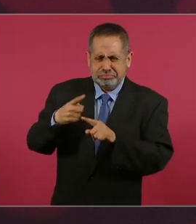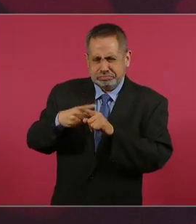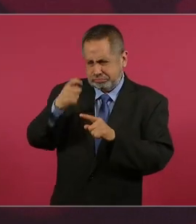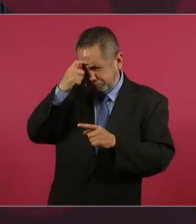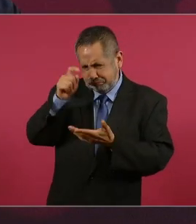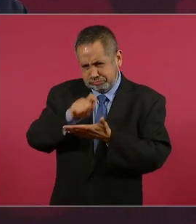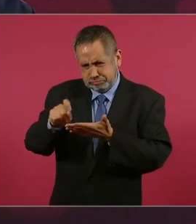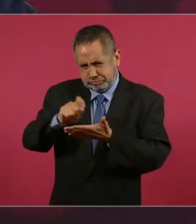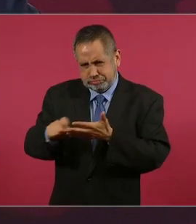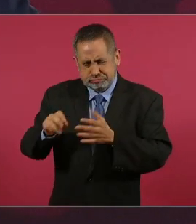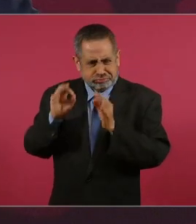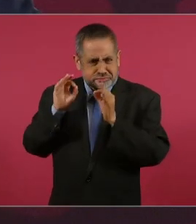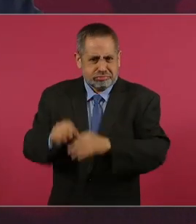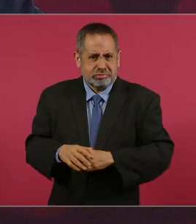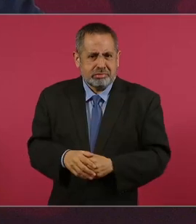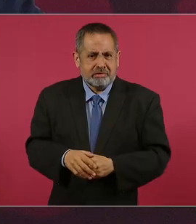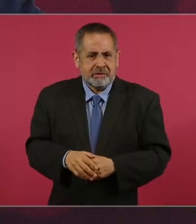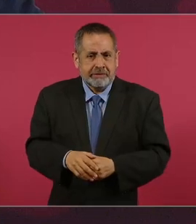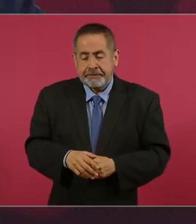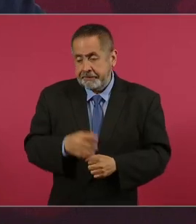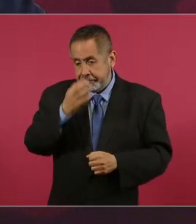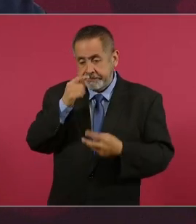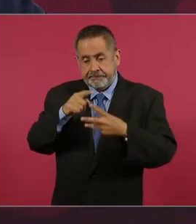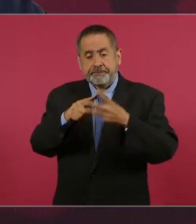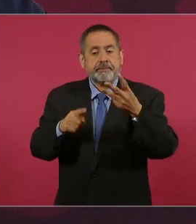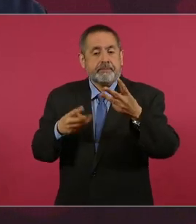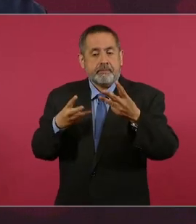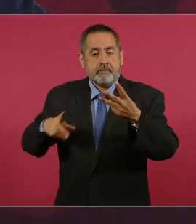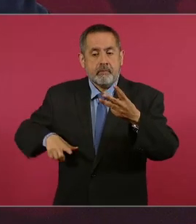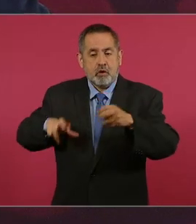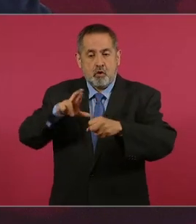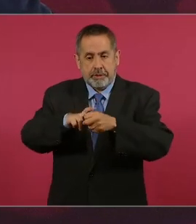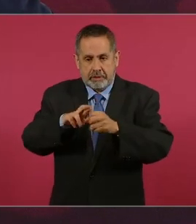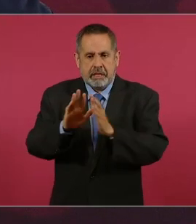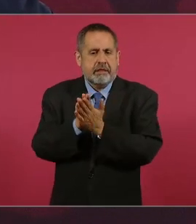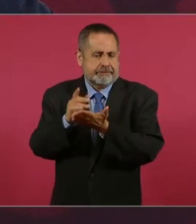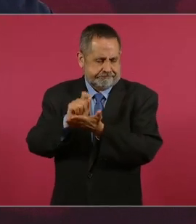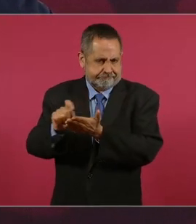pues solo tres gobernadores, ¿no?, han hecho obra editorial.